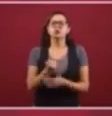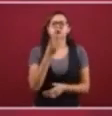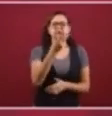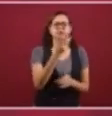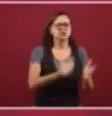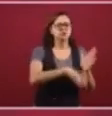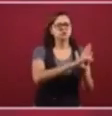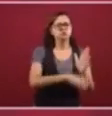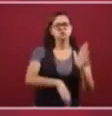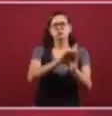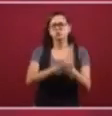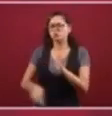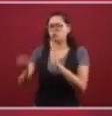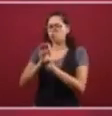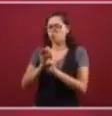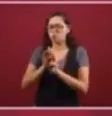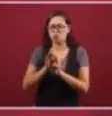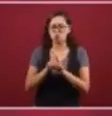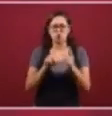sala,